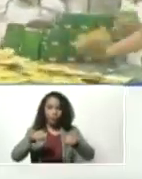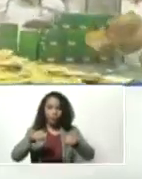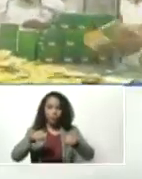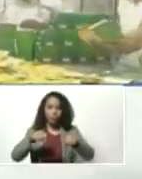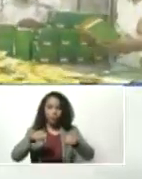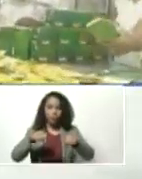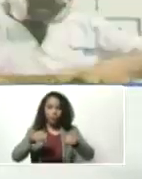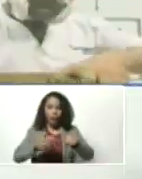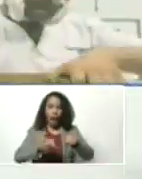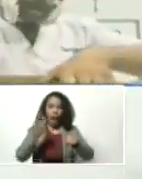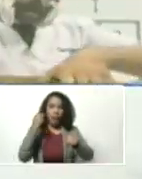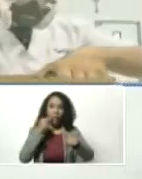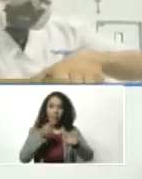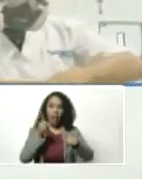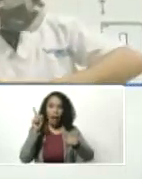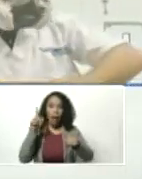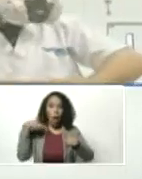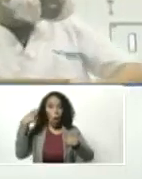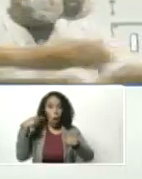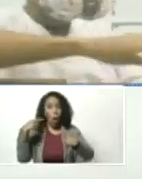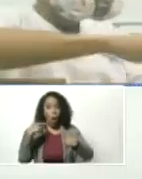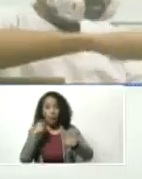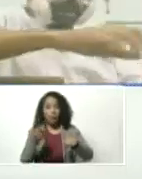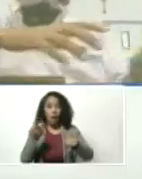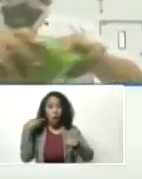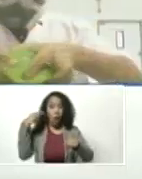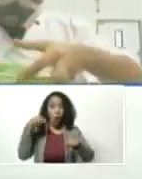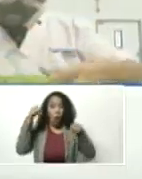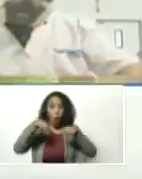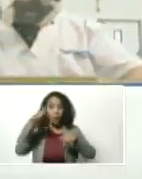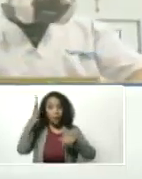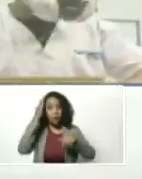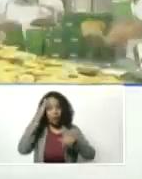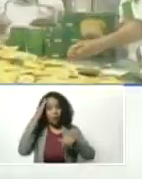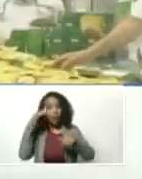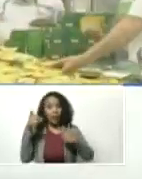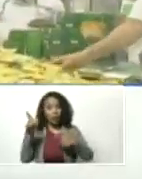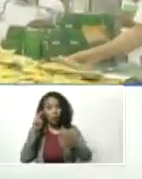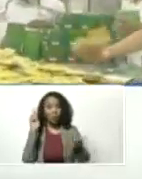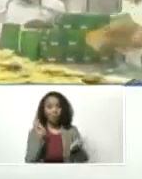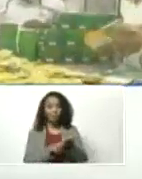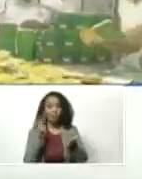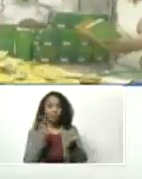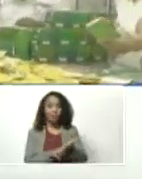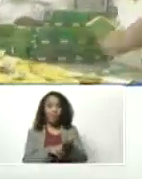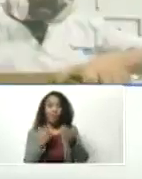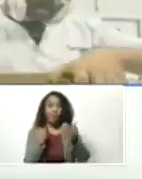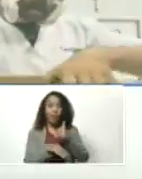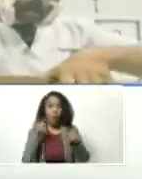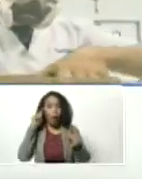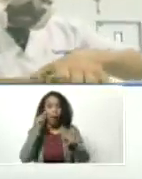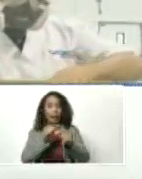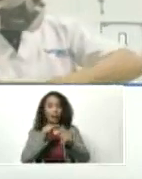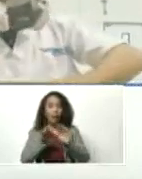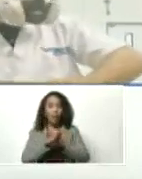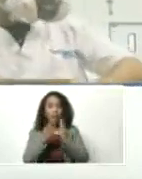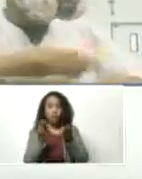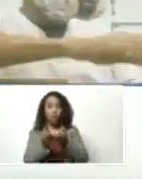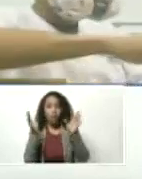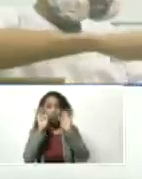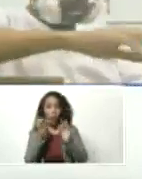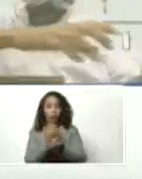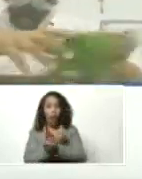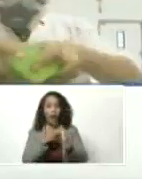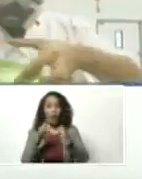lo que ayer decían que estaba loco, hoy saben que es una realidad, que vamos hacia un modelo libre de la